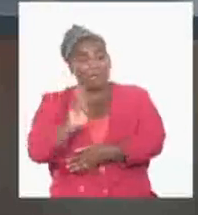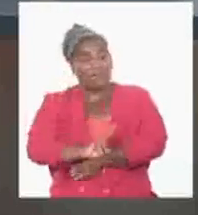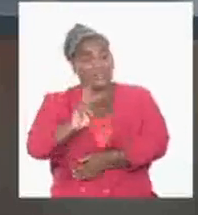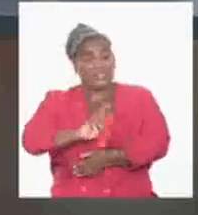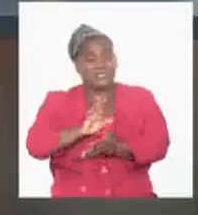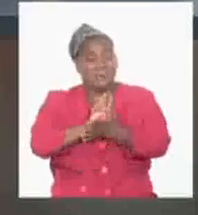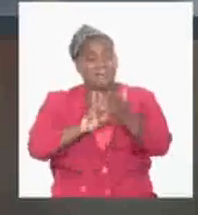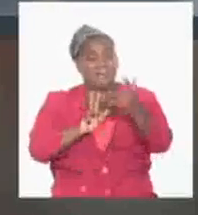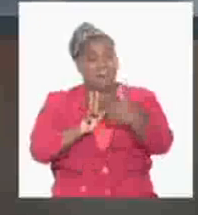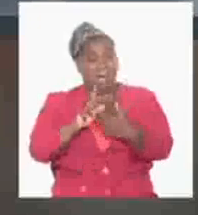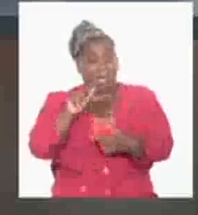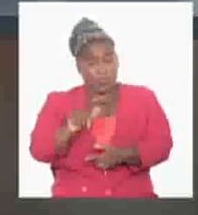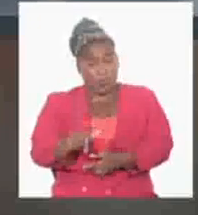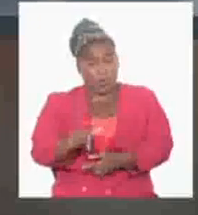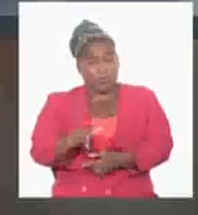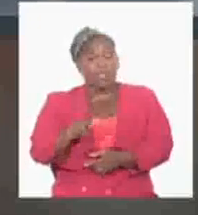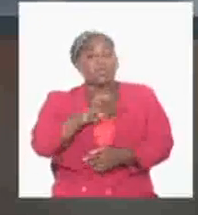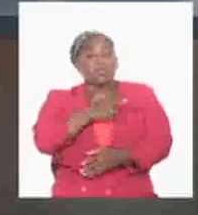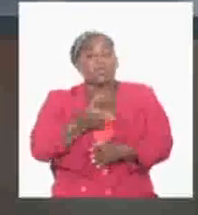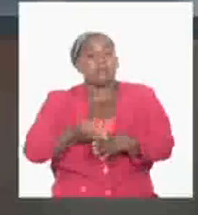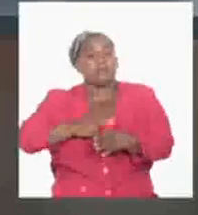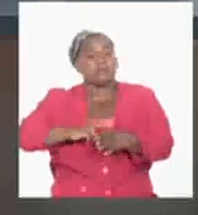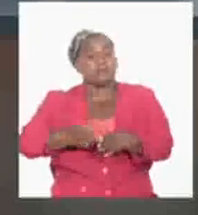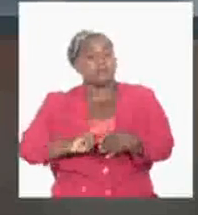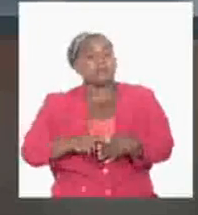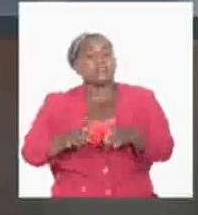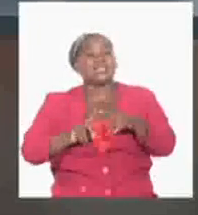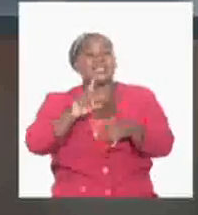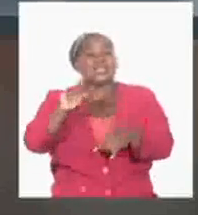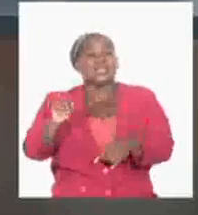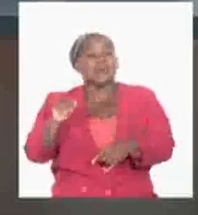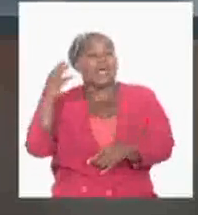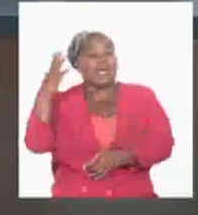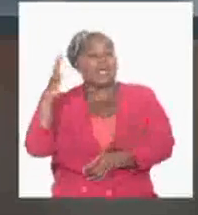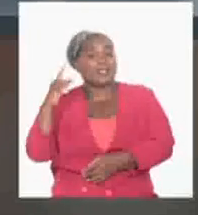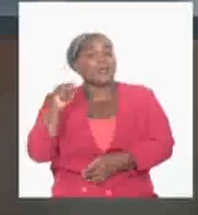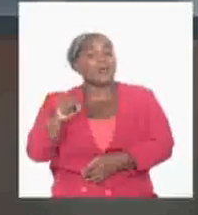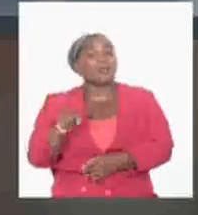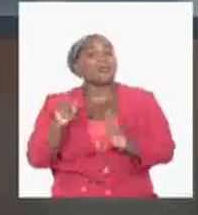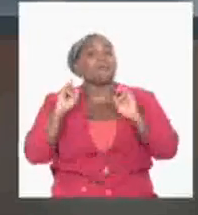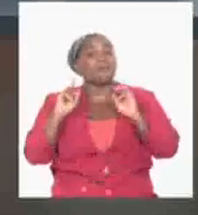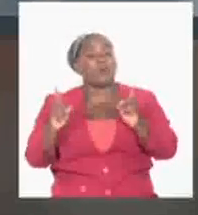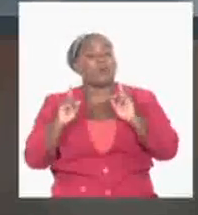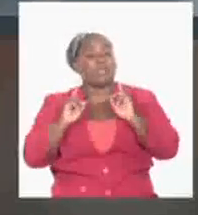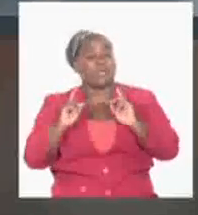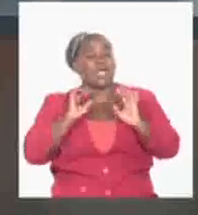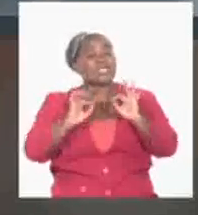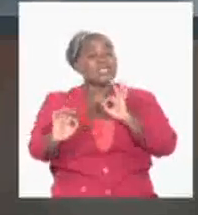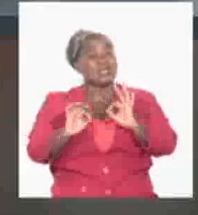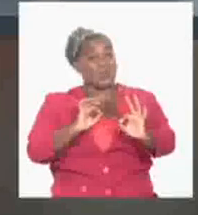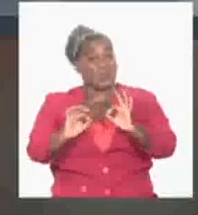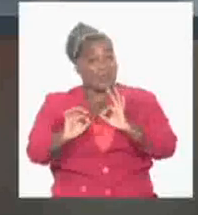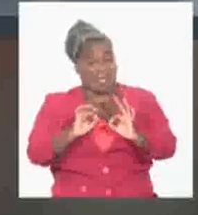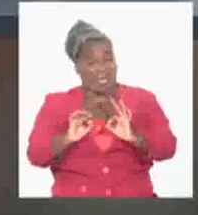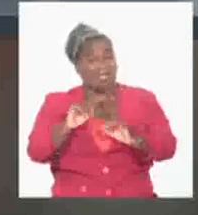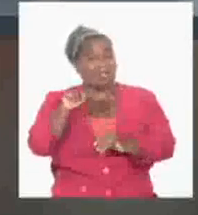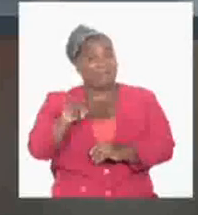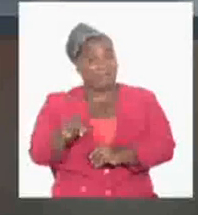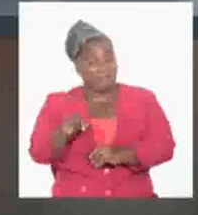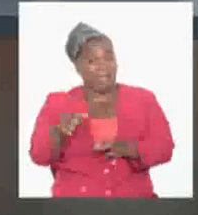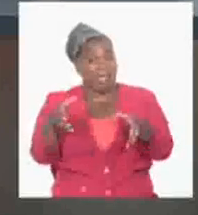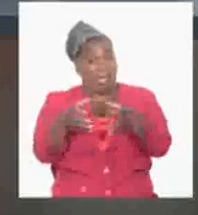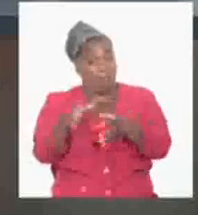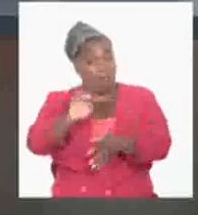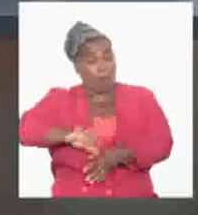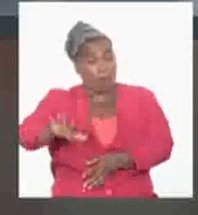mayo Josep Borrell, representante para Asuntos Exteriores y Política de Seguridad de ese organismo, en ocasión del tercer Consejo